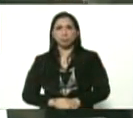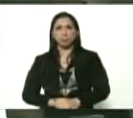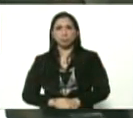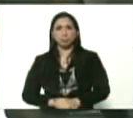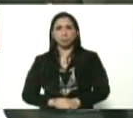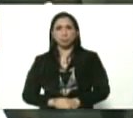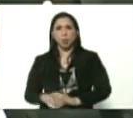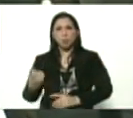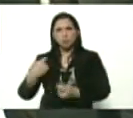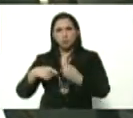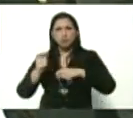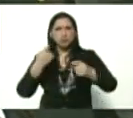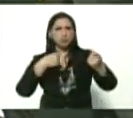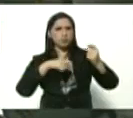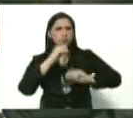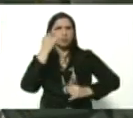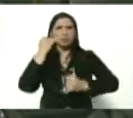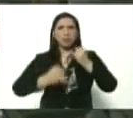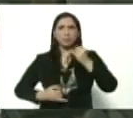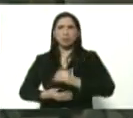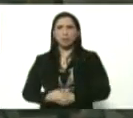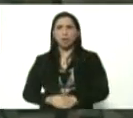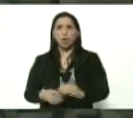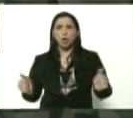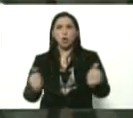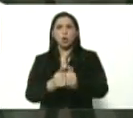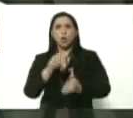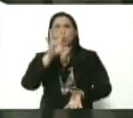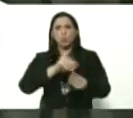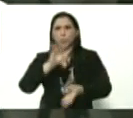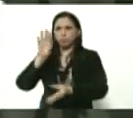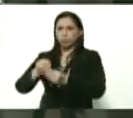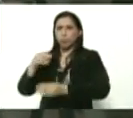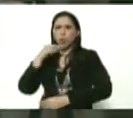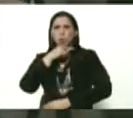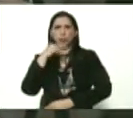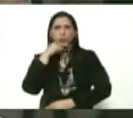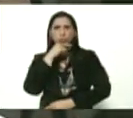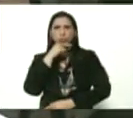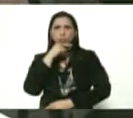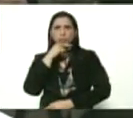Las negociaciones culminan con una conclusión,